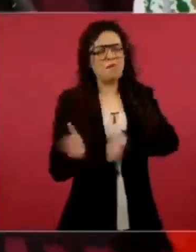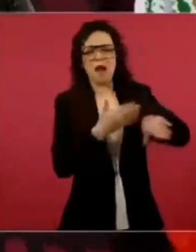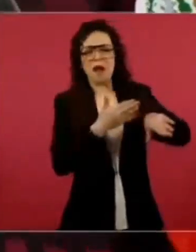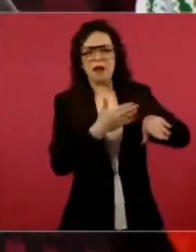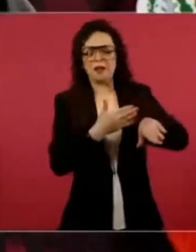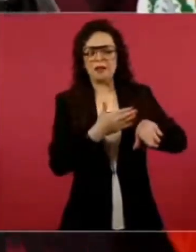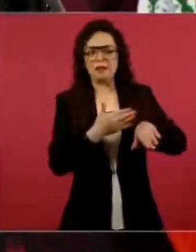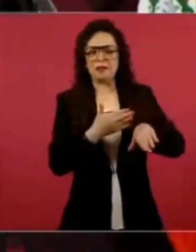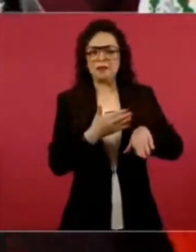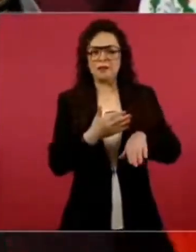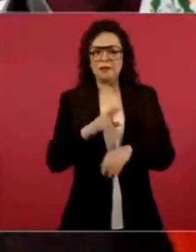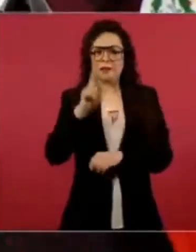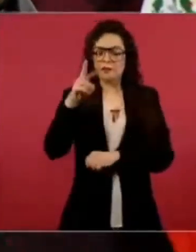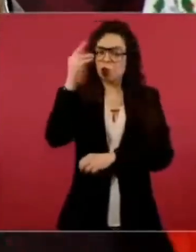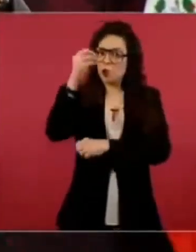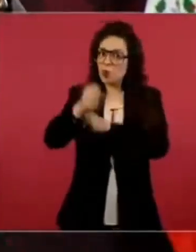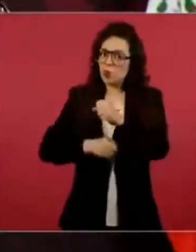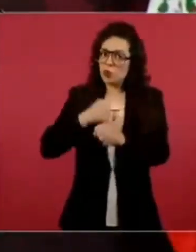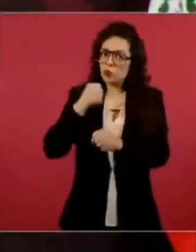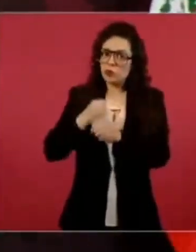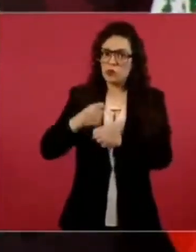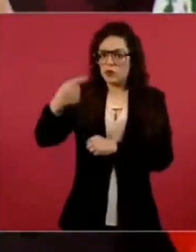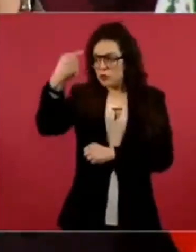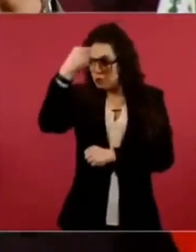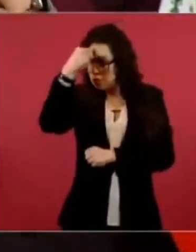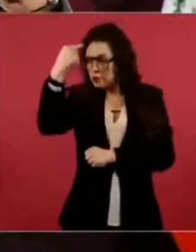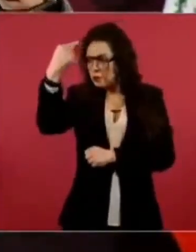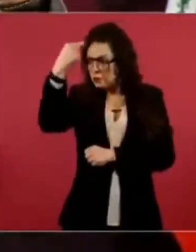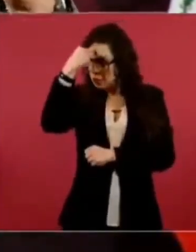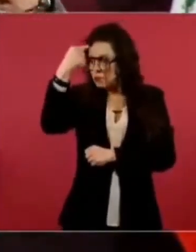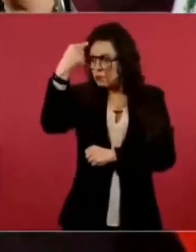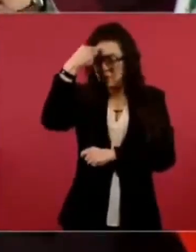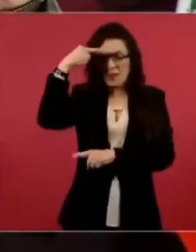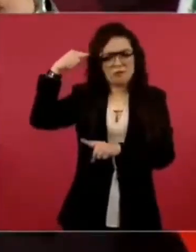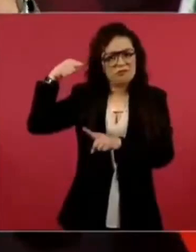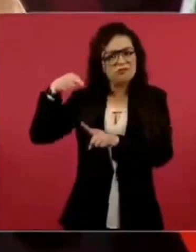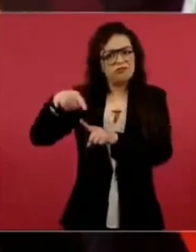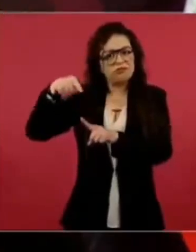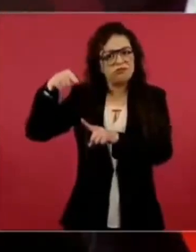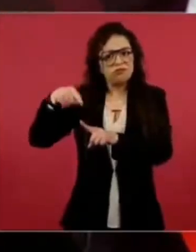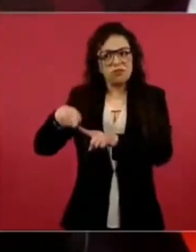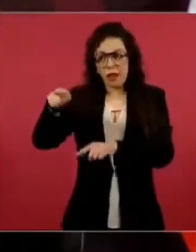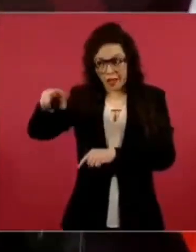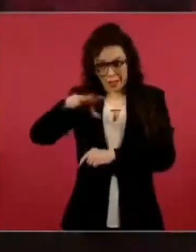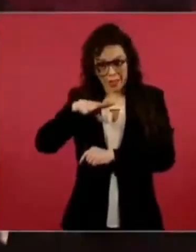¿Cómo insistieron? ¿Y cuánto tienes? ¿Cuánto vales?